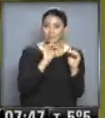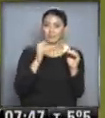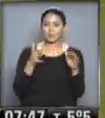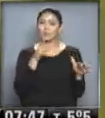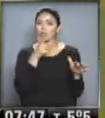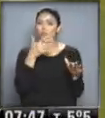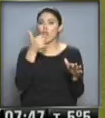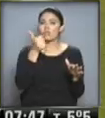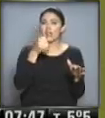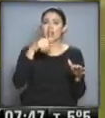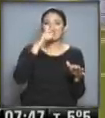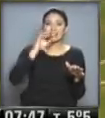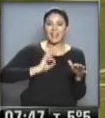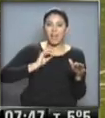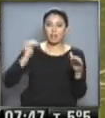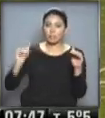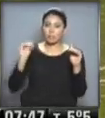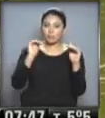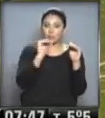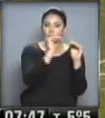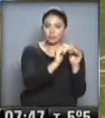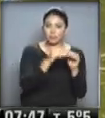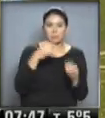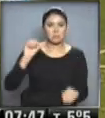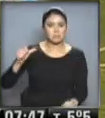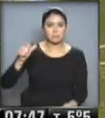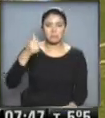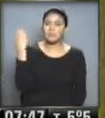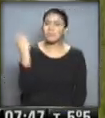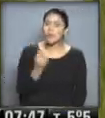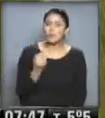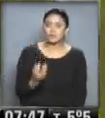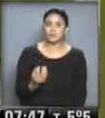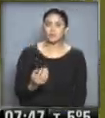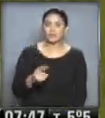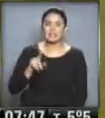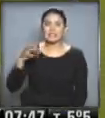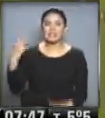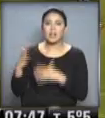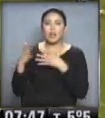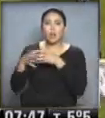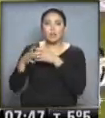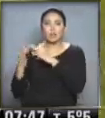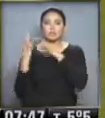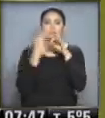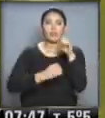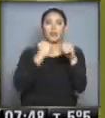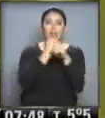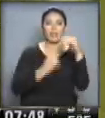prácticamente, si no me equivoco, 6-7 años que estuvo Pepe Romero, con un éxito increíble, llevando a lo más alto al